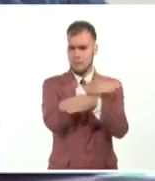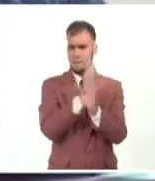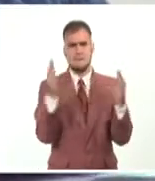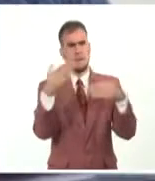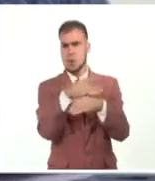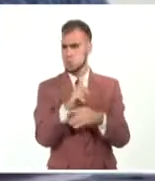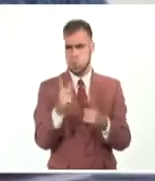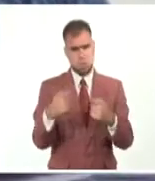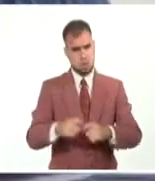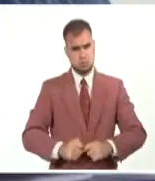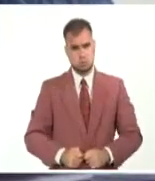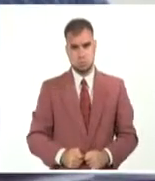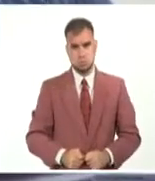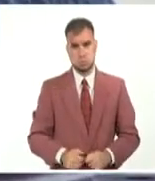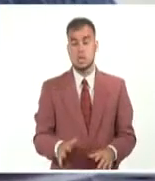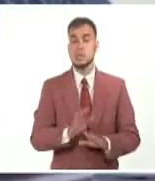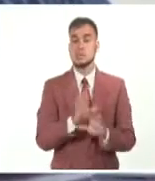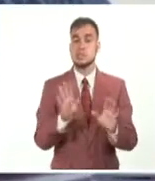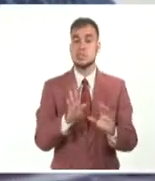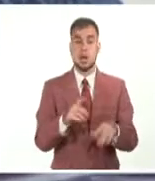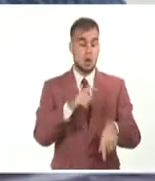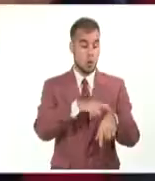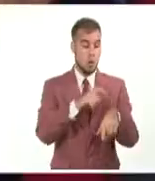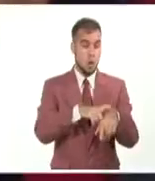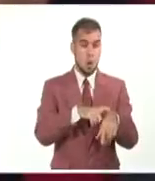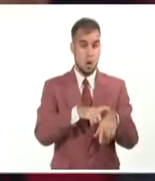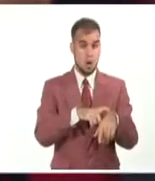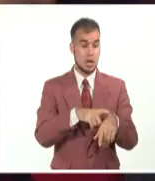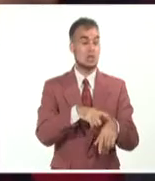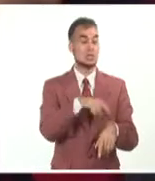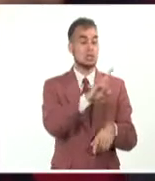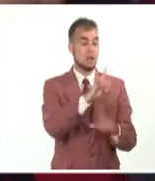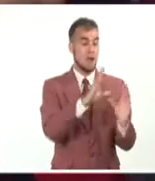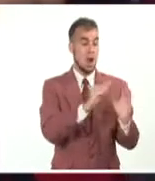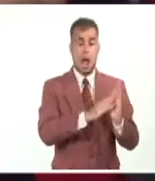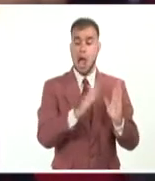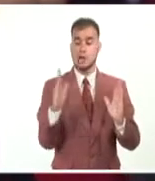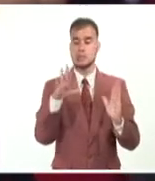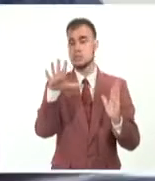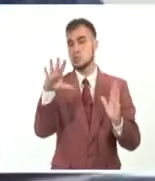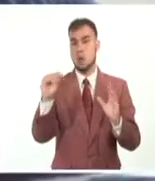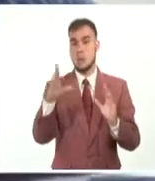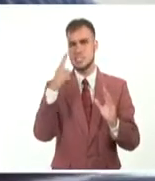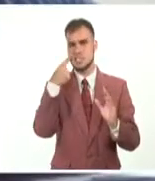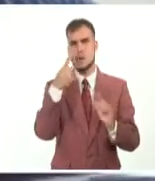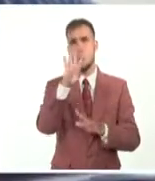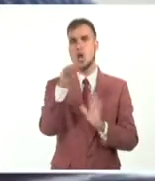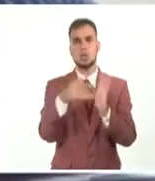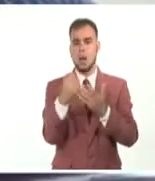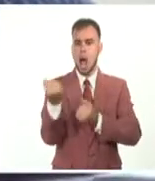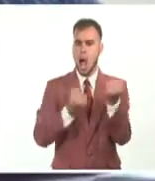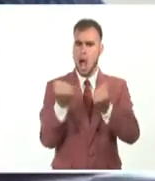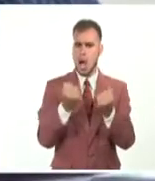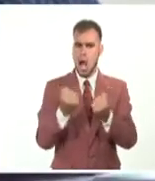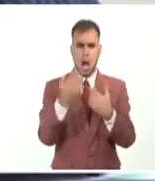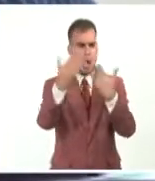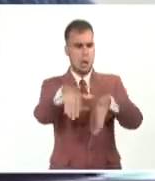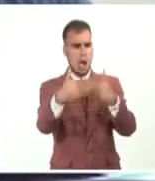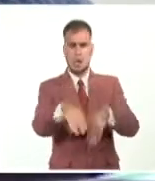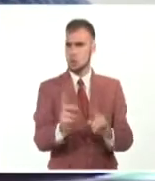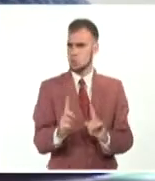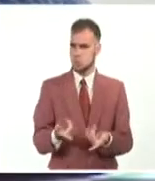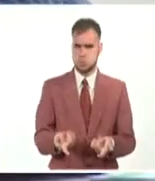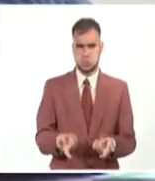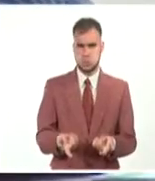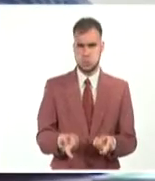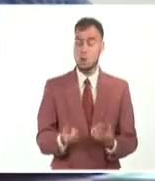4.000 vehículos de 9 a 5 de la mañana no es necesario. Incluso hasta muchos jefes, algunos